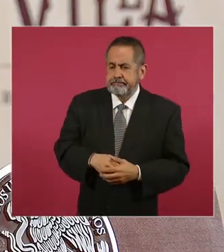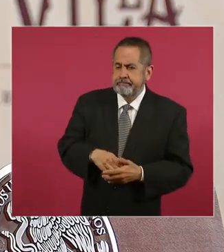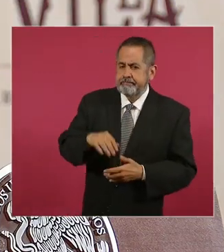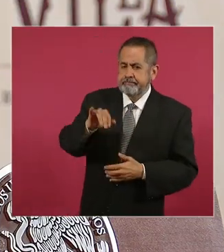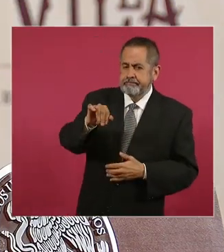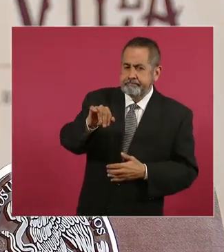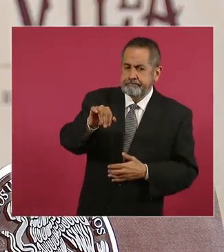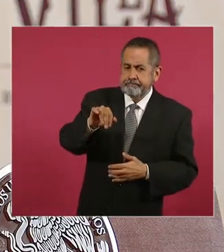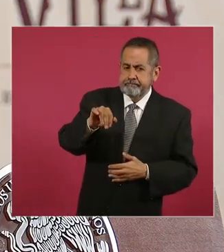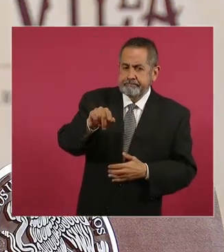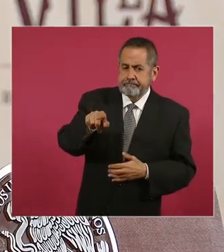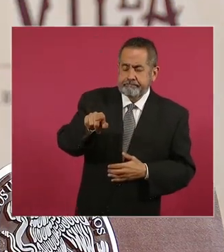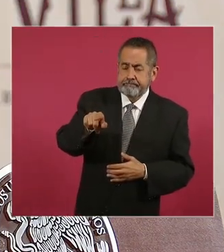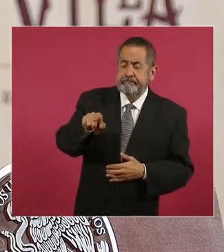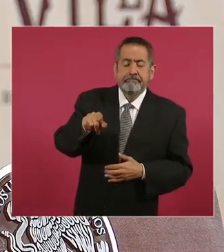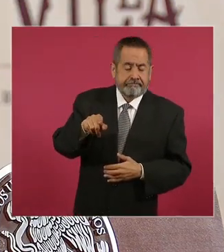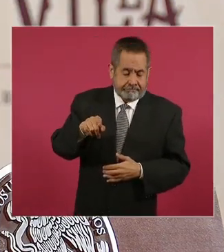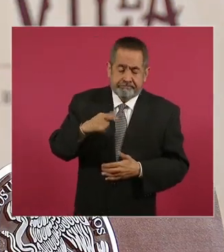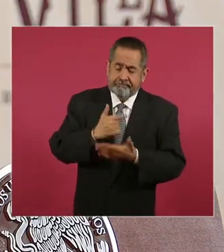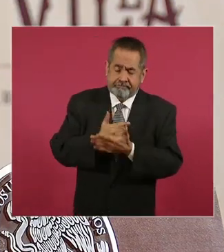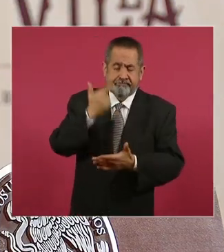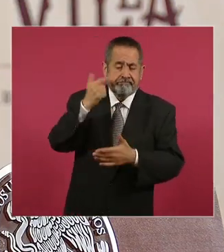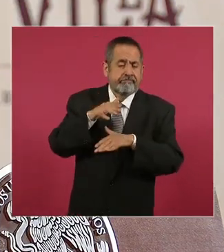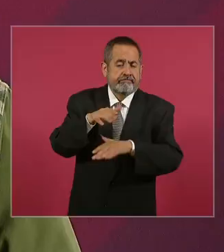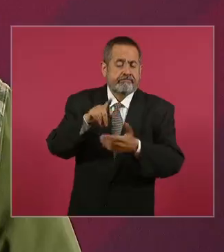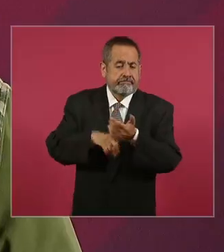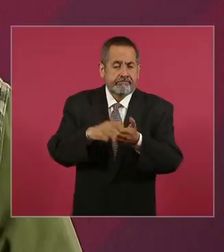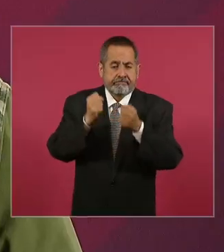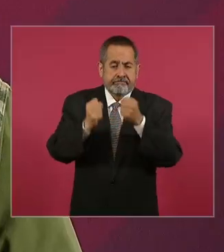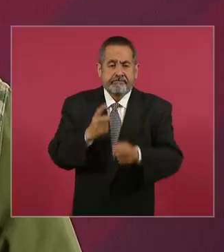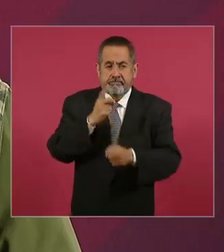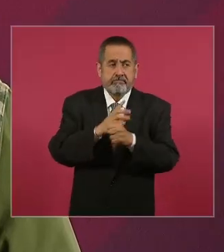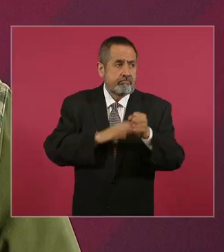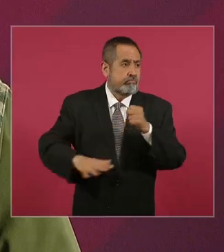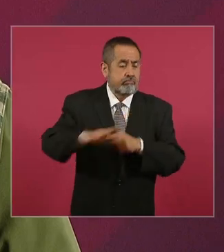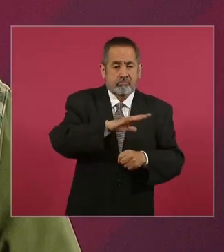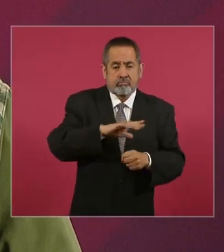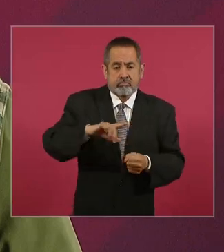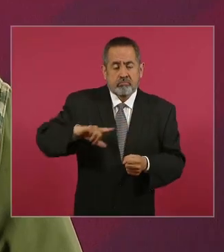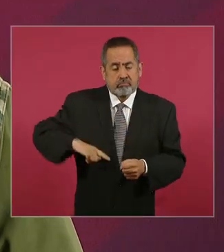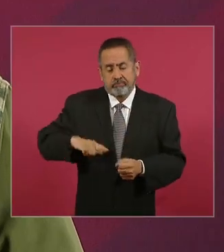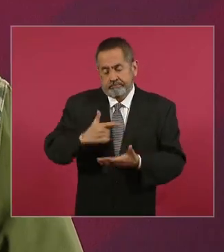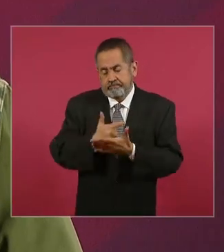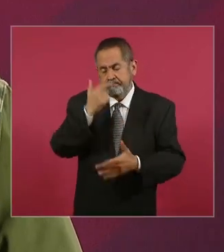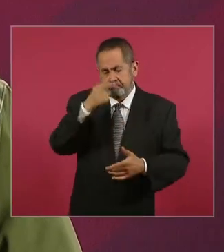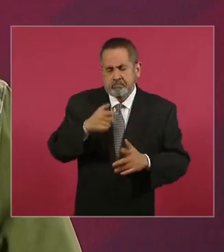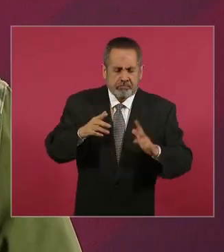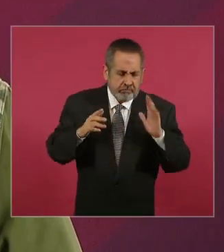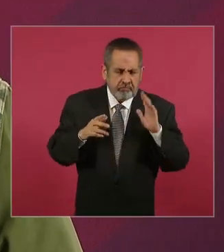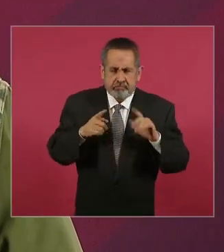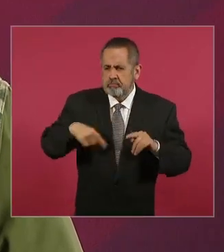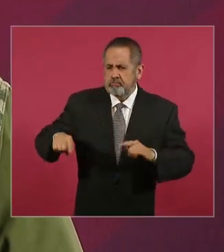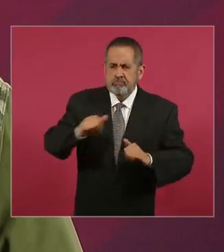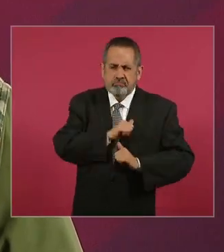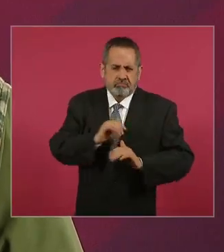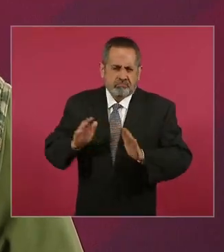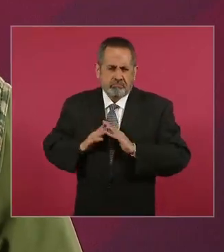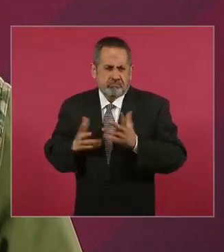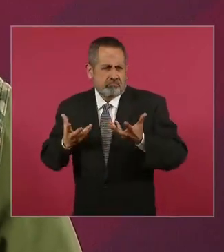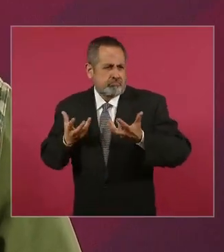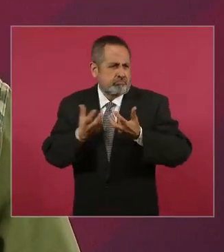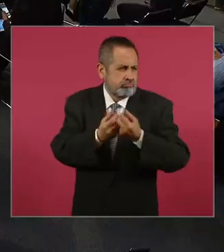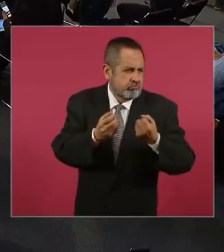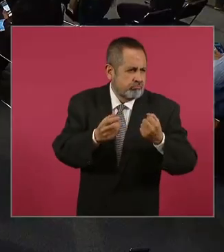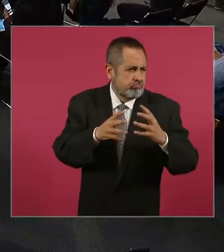Para lo que es la seguridad del Estado mexicano y para las fuerzas que participan en